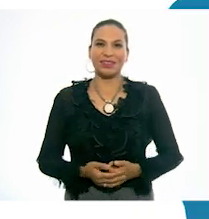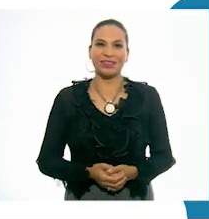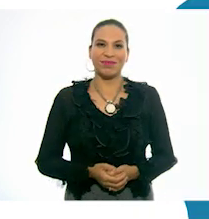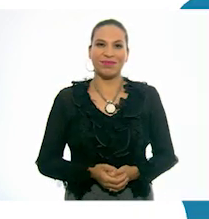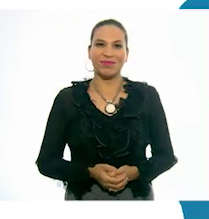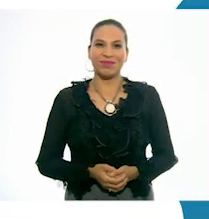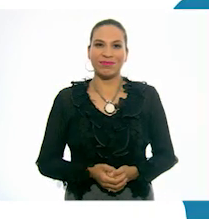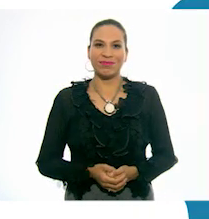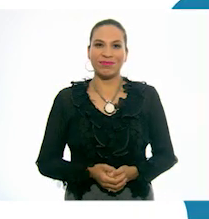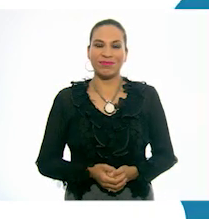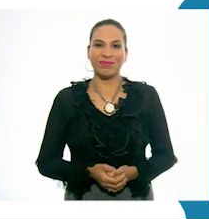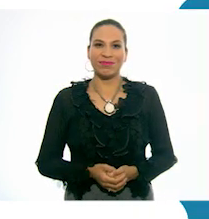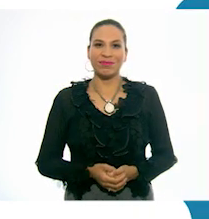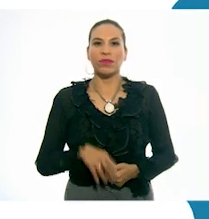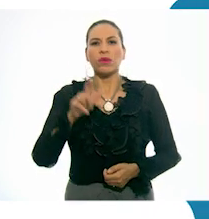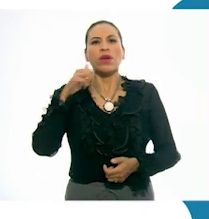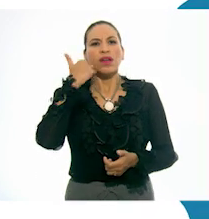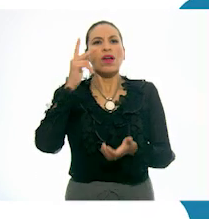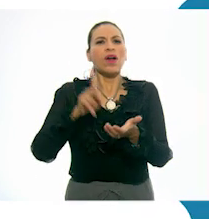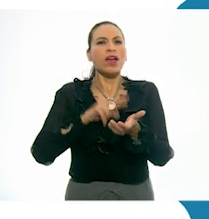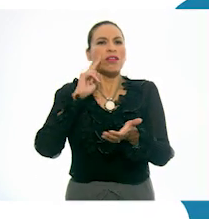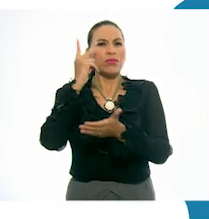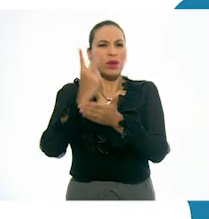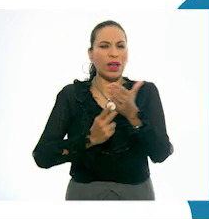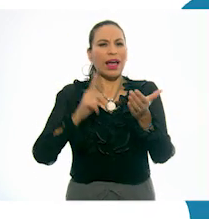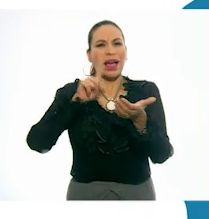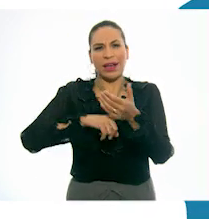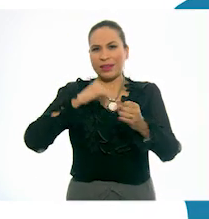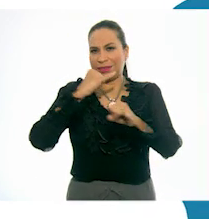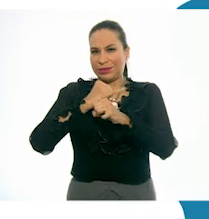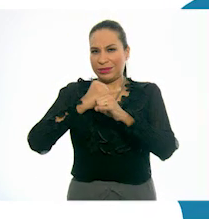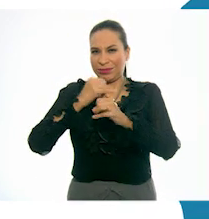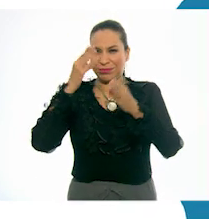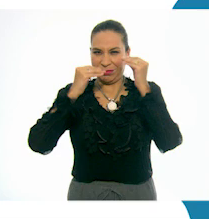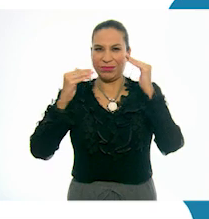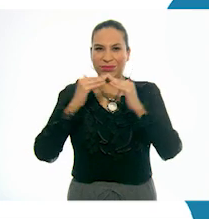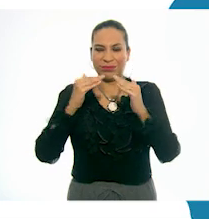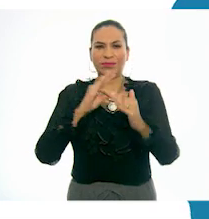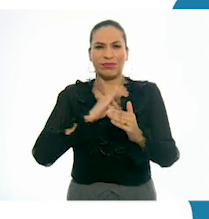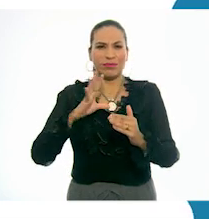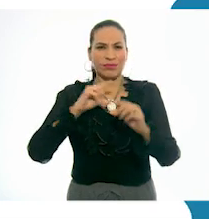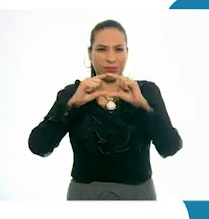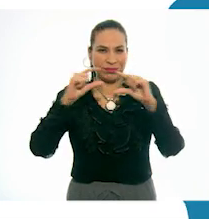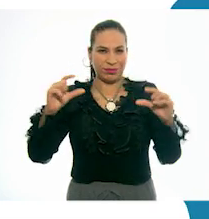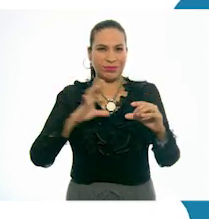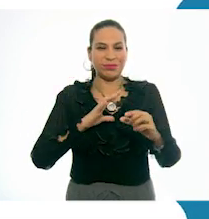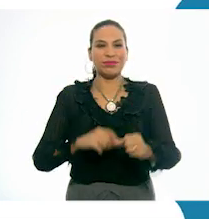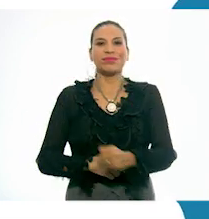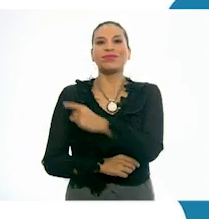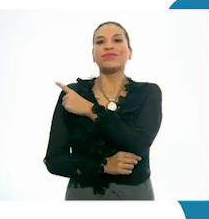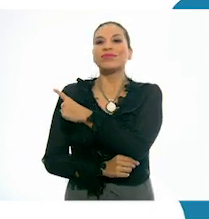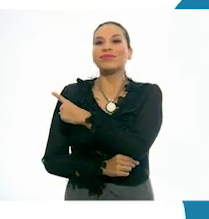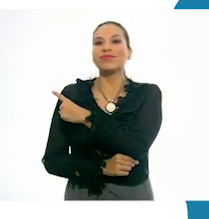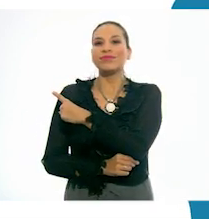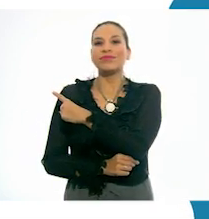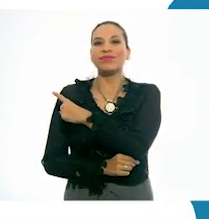conalitech.sep.gov.mx. Si quieres volver a ver los programas de Aprende en Casa, los puedes encontrar en la siguiente liga: